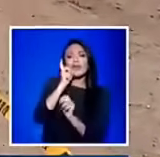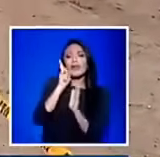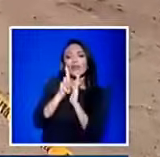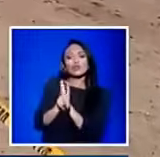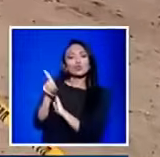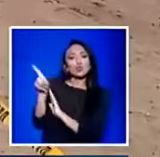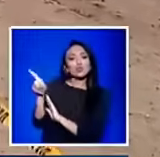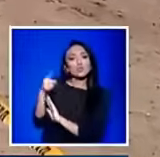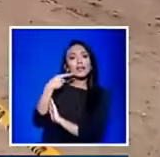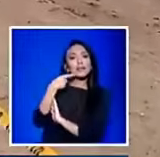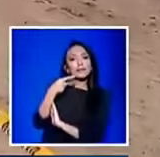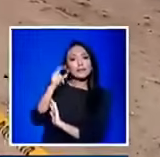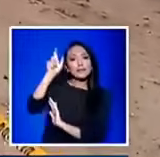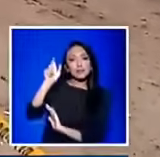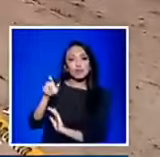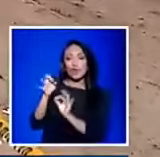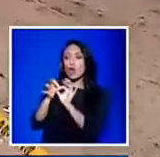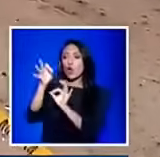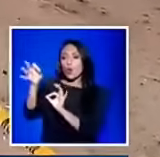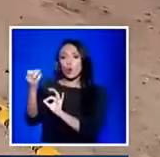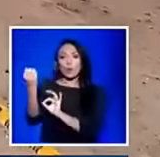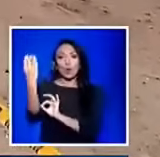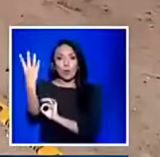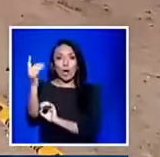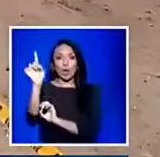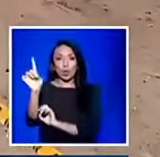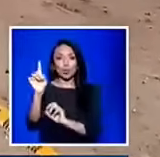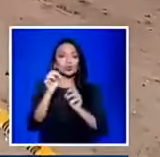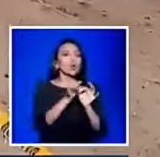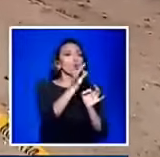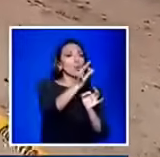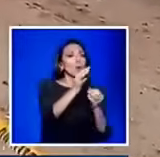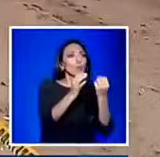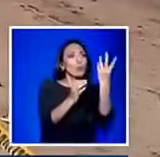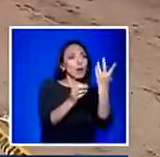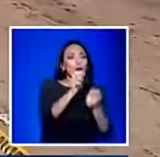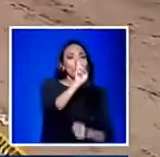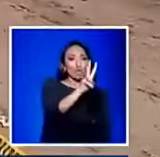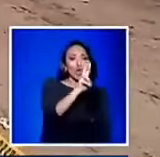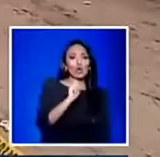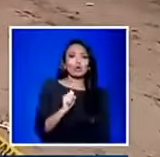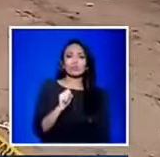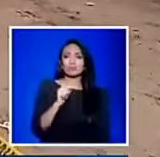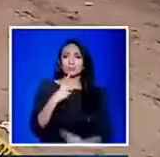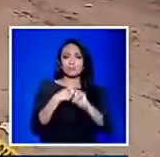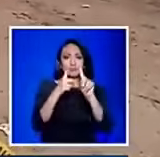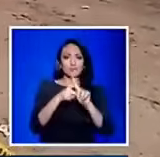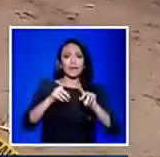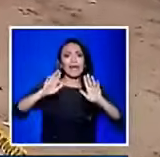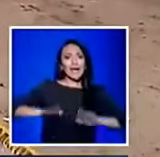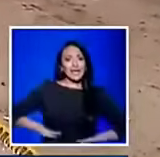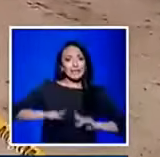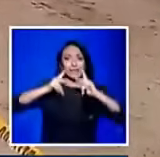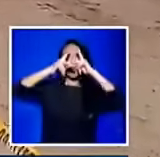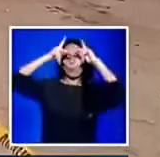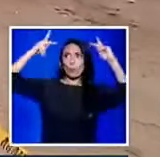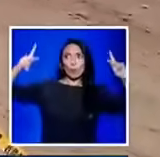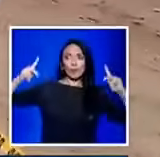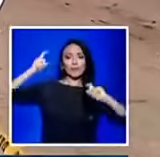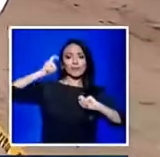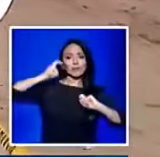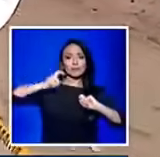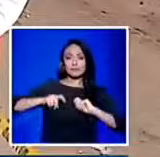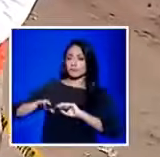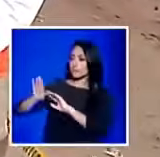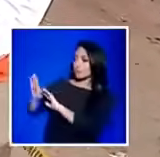los vecinos tanto de Pueblo Blanco 1, Pueblo Blanco 2, El Carmen, Llano Grande, solicitaban este puente peatonal que está ubicado